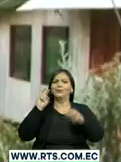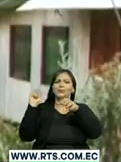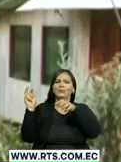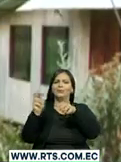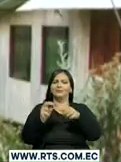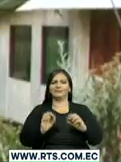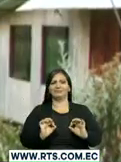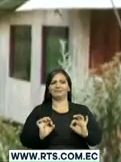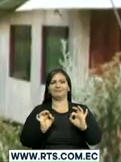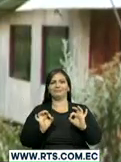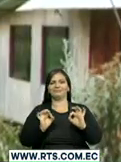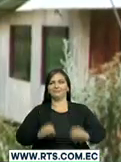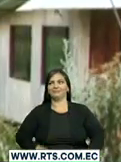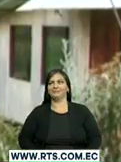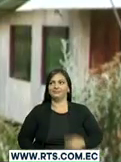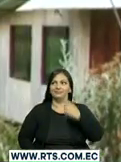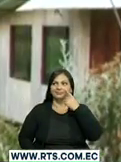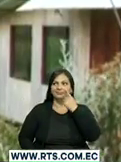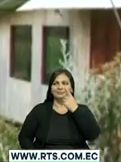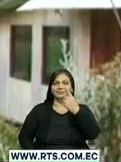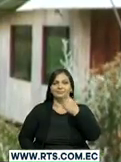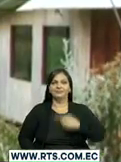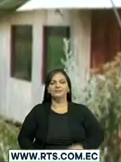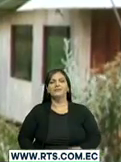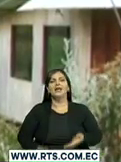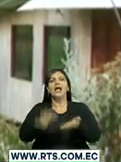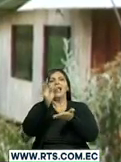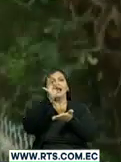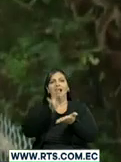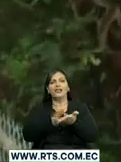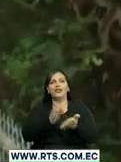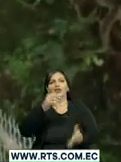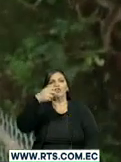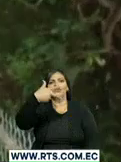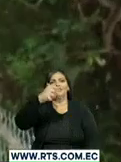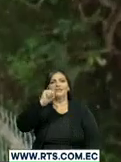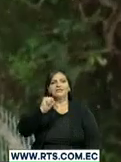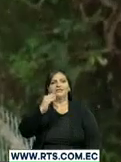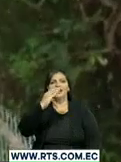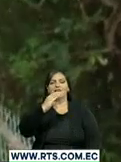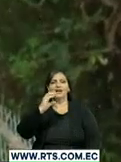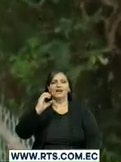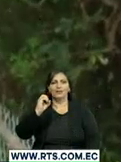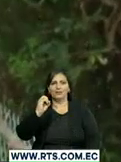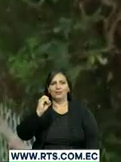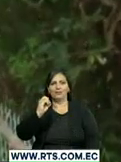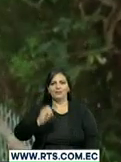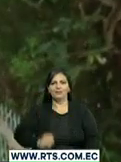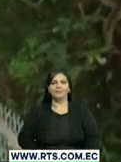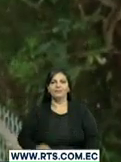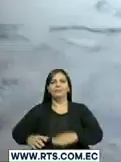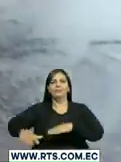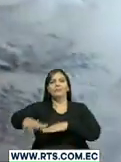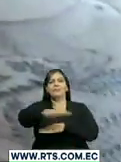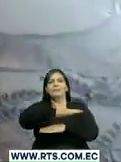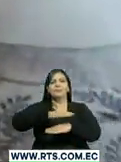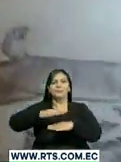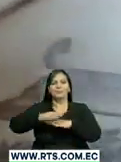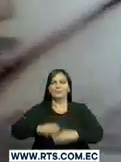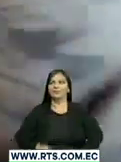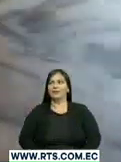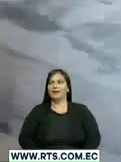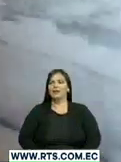es Ollacachi, ubicado en el Cantón El Chaco dentro del Parque Nacional Cayambecoca. En este lugar podemos encontrar